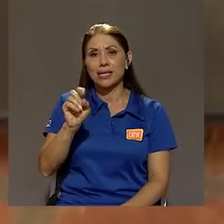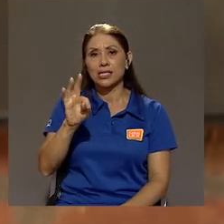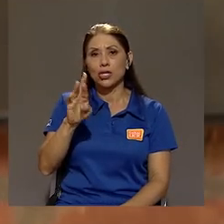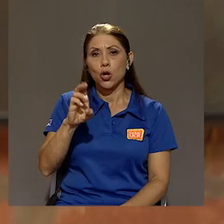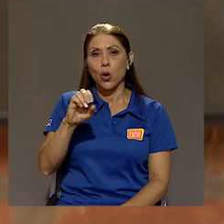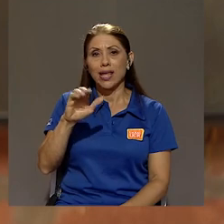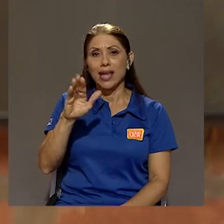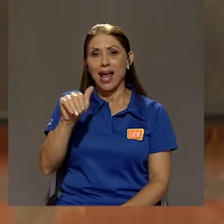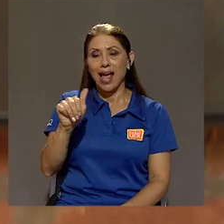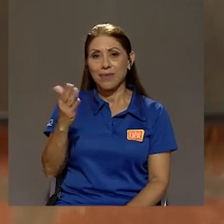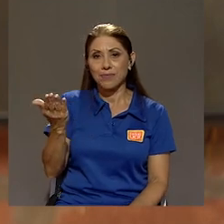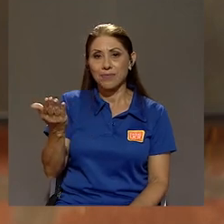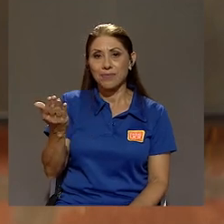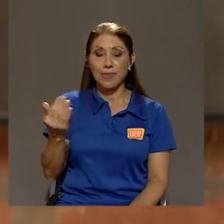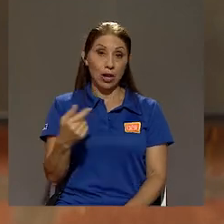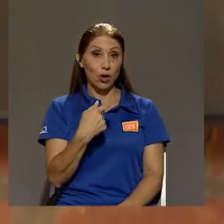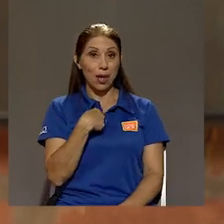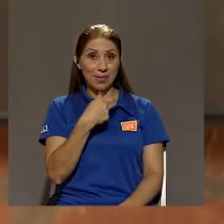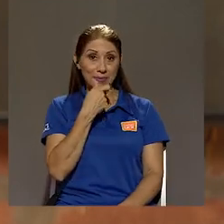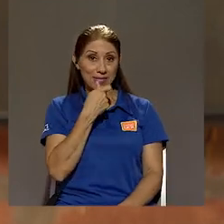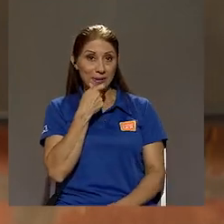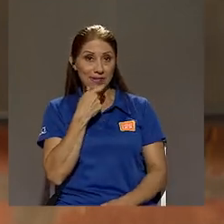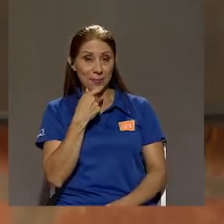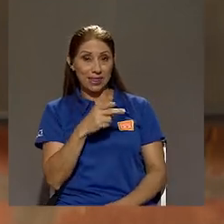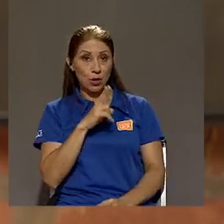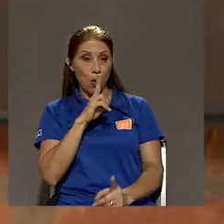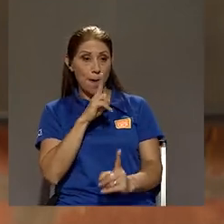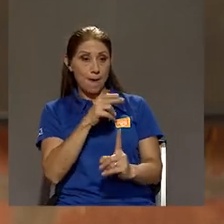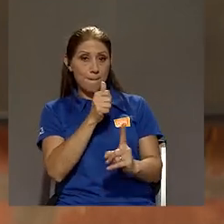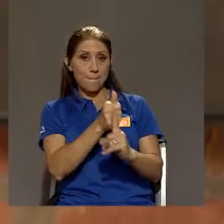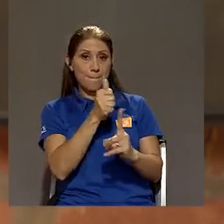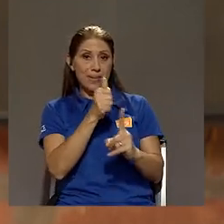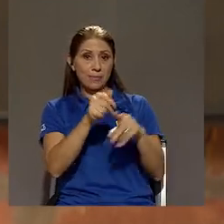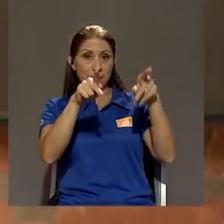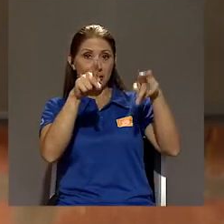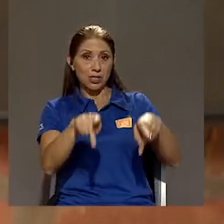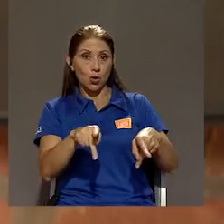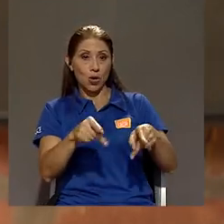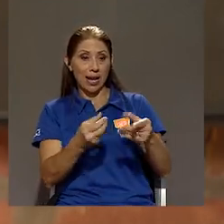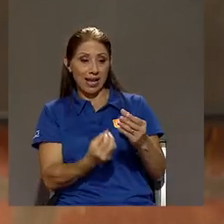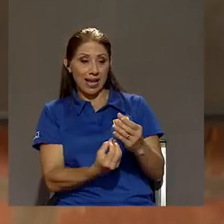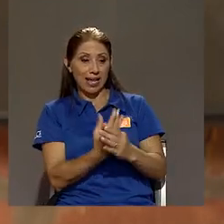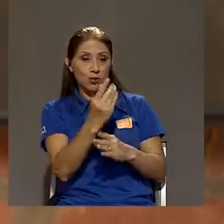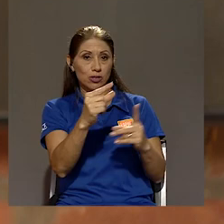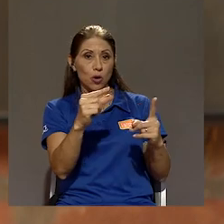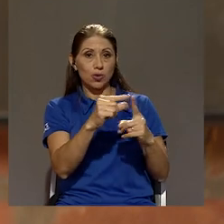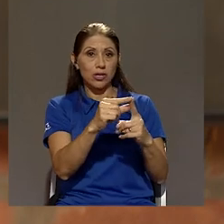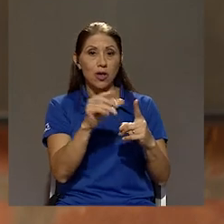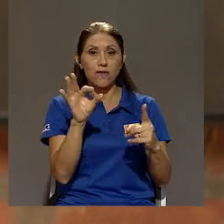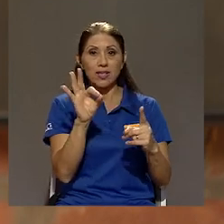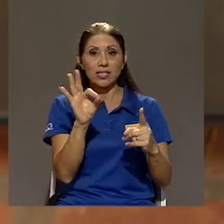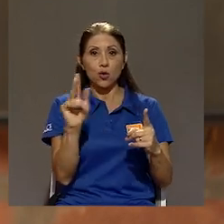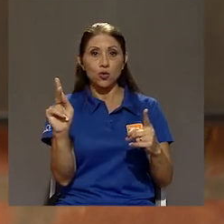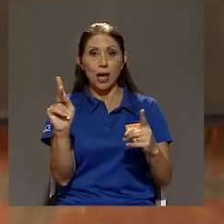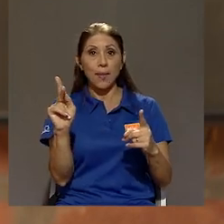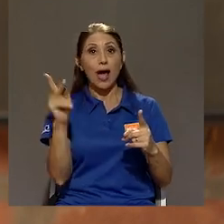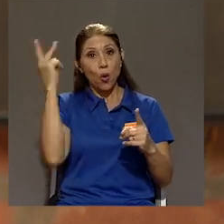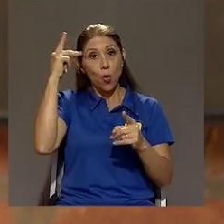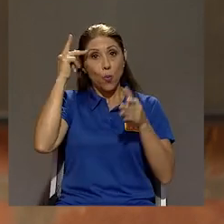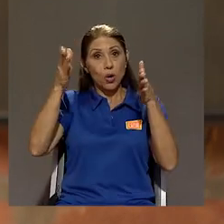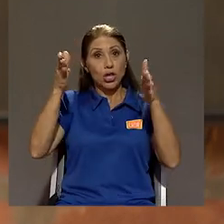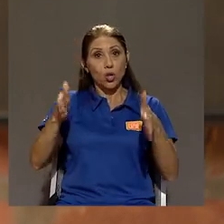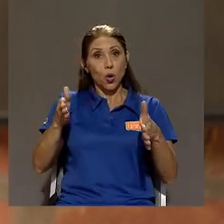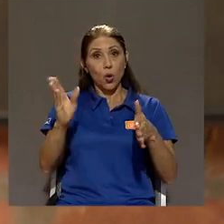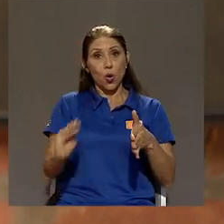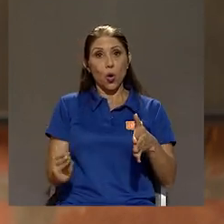que a mí se me hace más simpático es que la misma persona que gestó ese concepto, Francis Fukuyama, siendo un politólogo muy joven en Estados